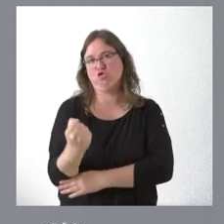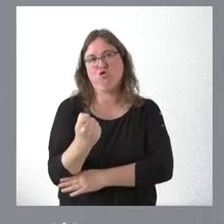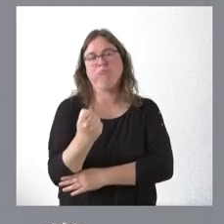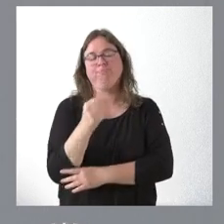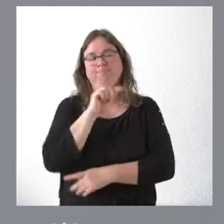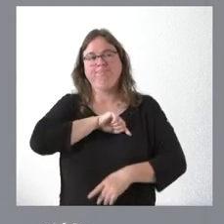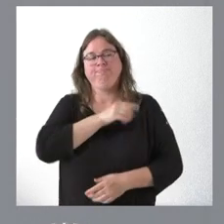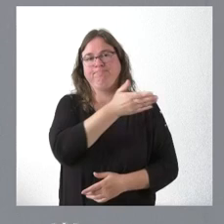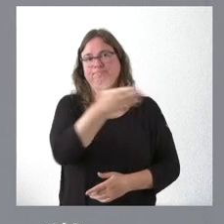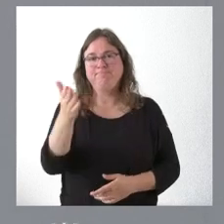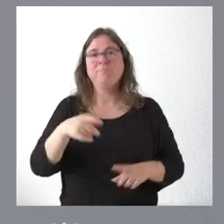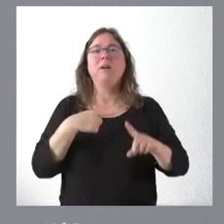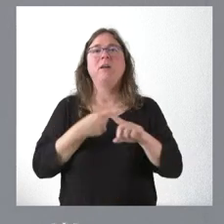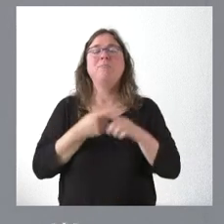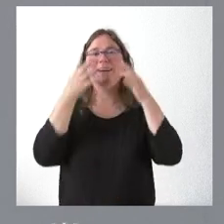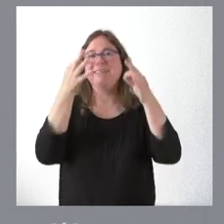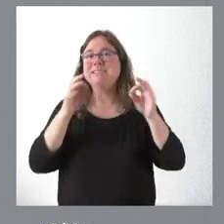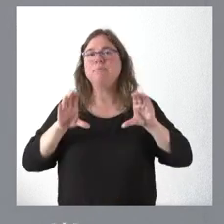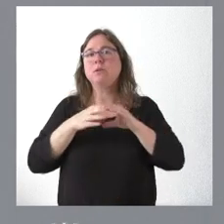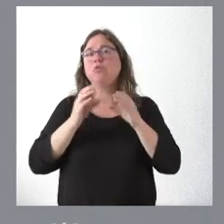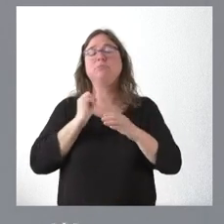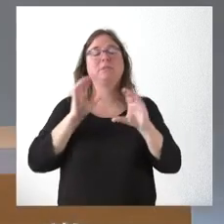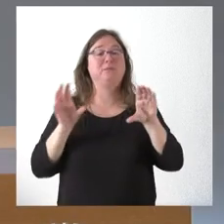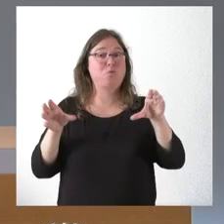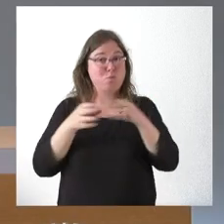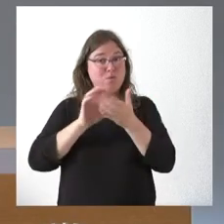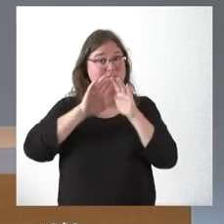consideración y que tienen siempre a la Junta de Castilla y León de su lado.